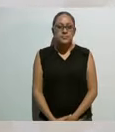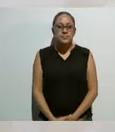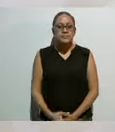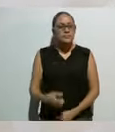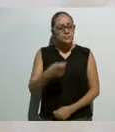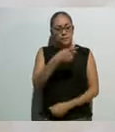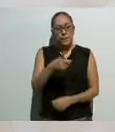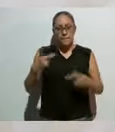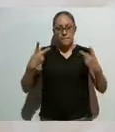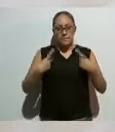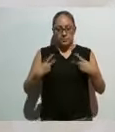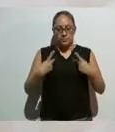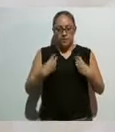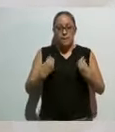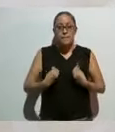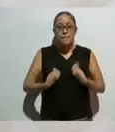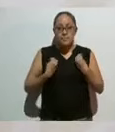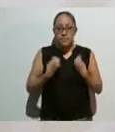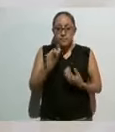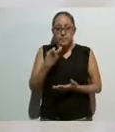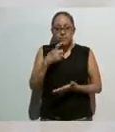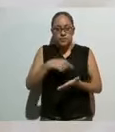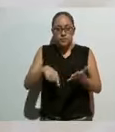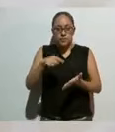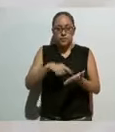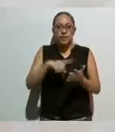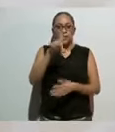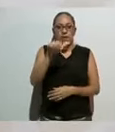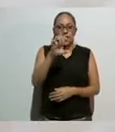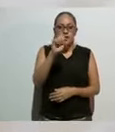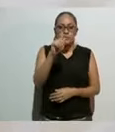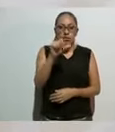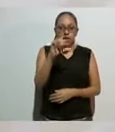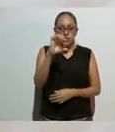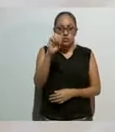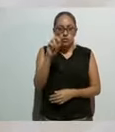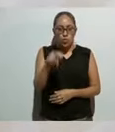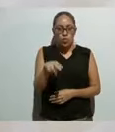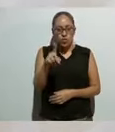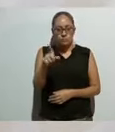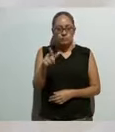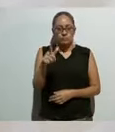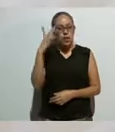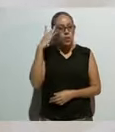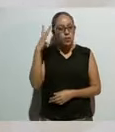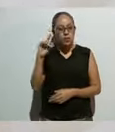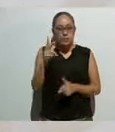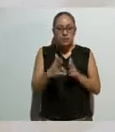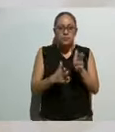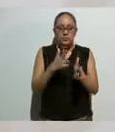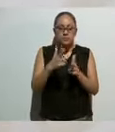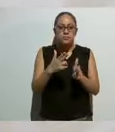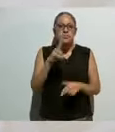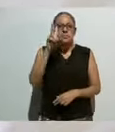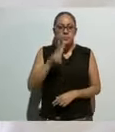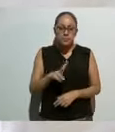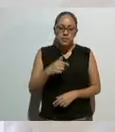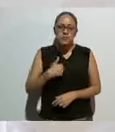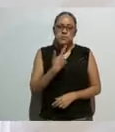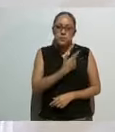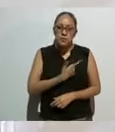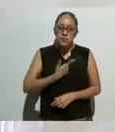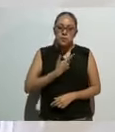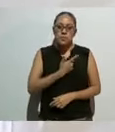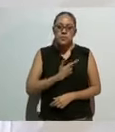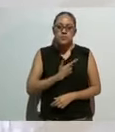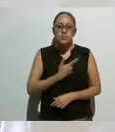colonia de la estación del ferrocarril de Cuernavaca, me da mucho gusto